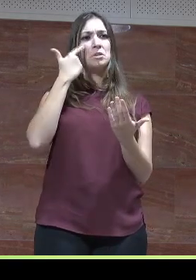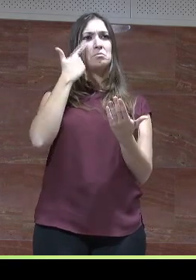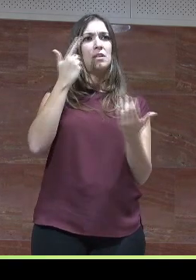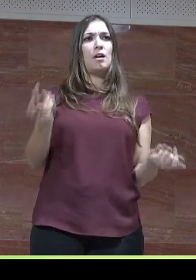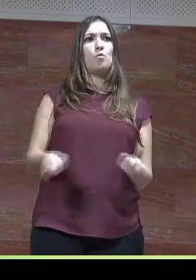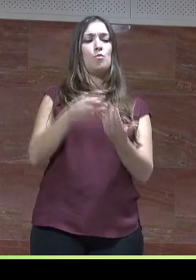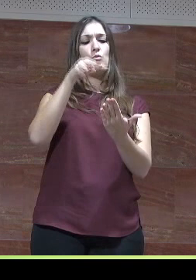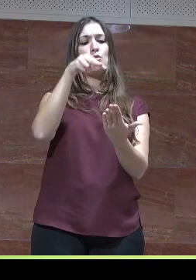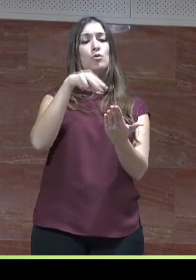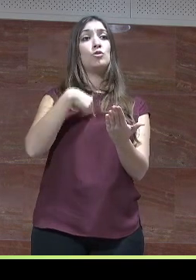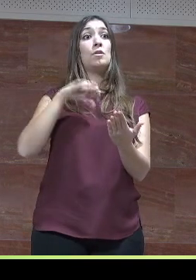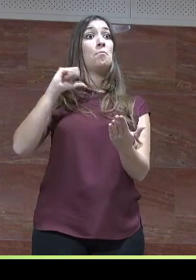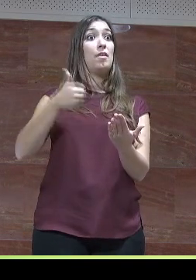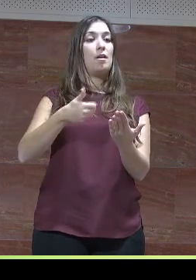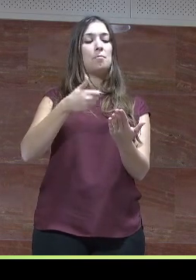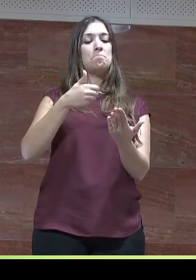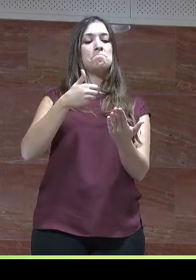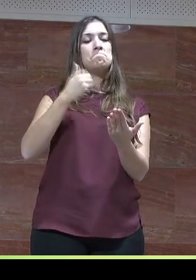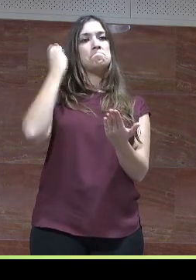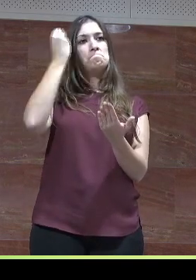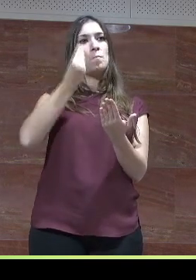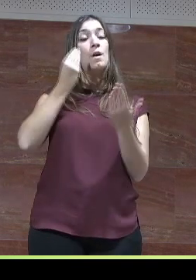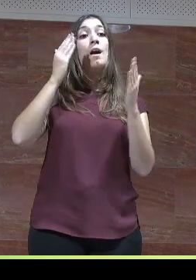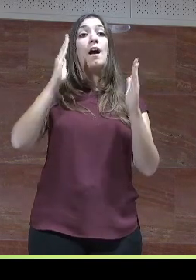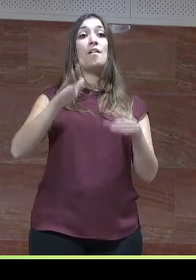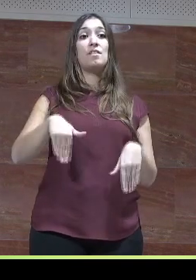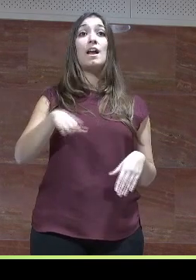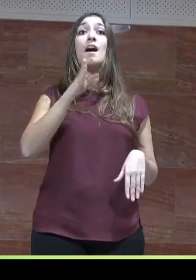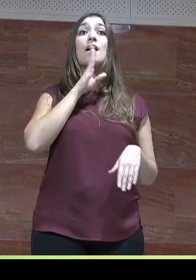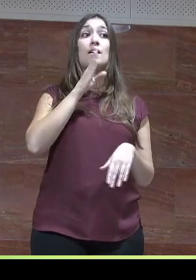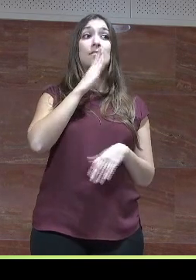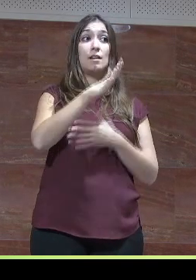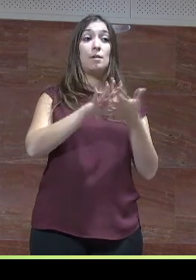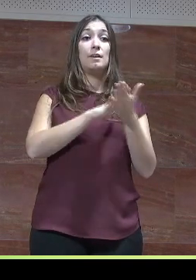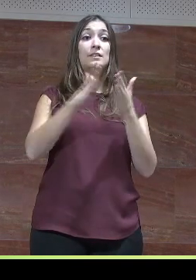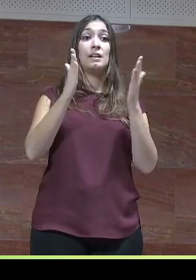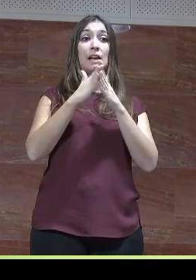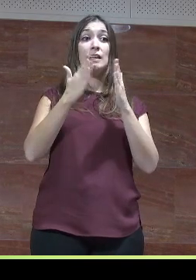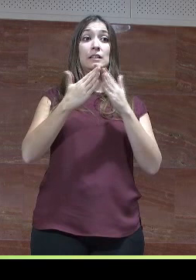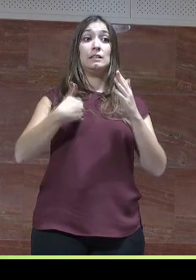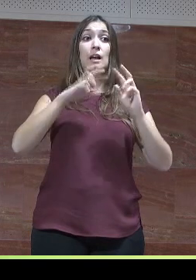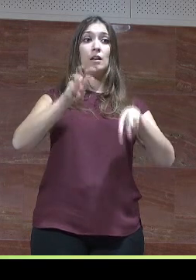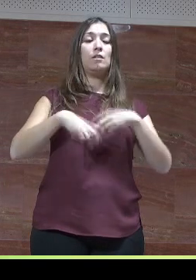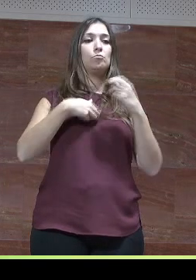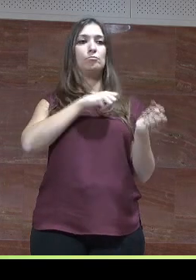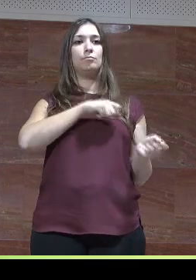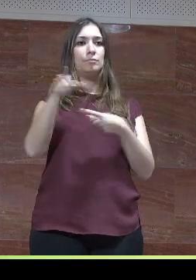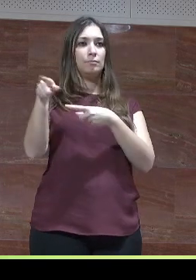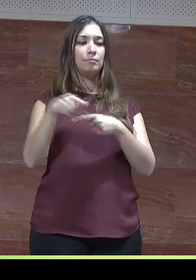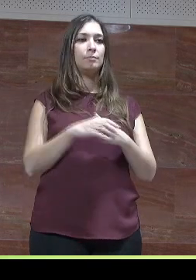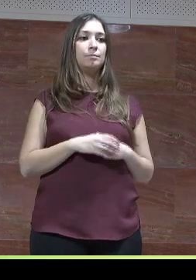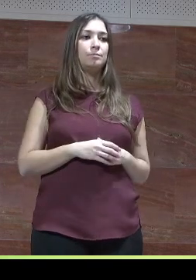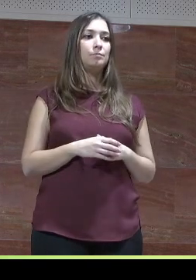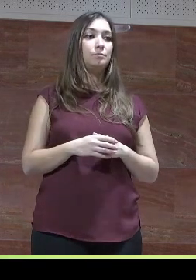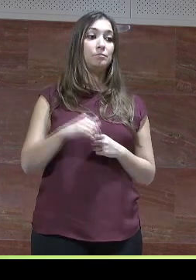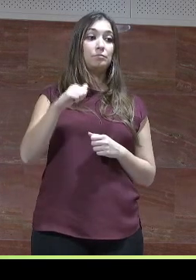así empecé y terminé en una de esas casas que lo han renovado. Y yo pude hacer puesto que